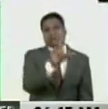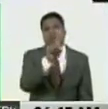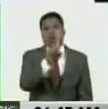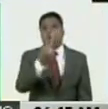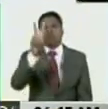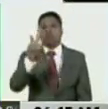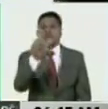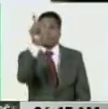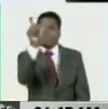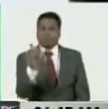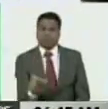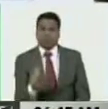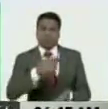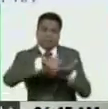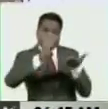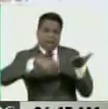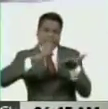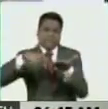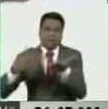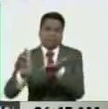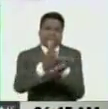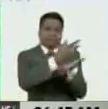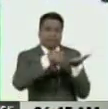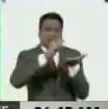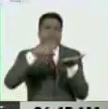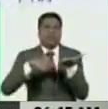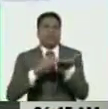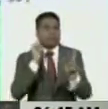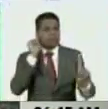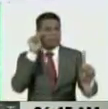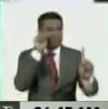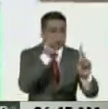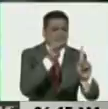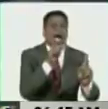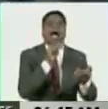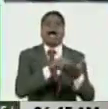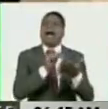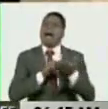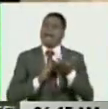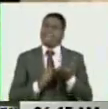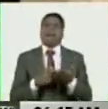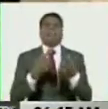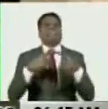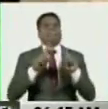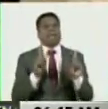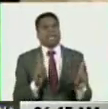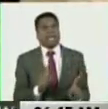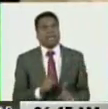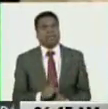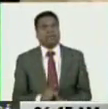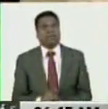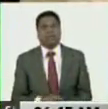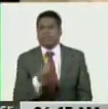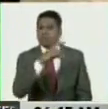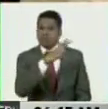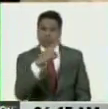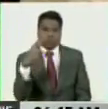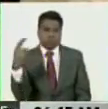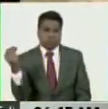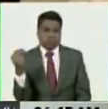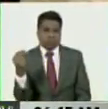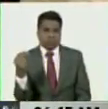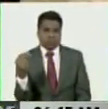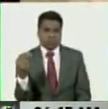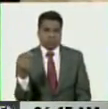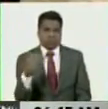512 militantes para cumplir con la meta en el estado Amazonas. Ahora, si tú no cumpliste con las